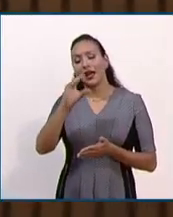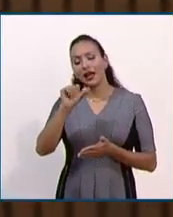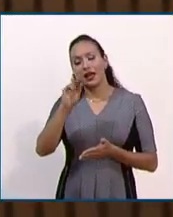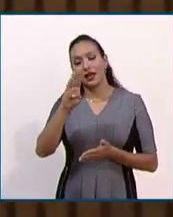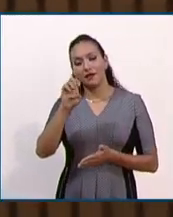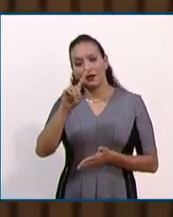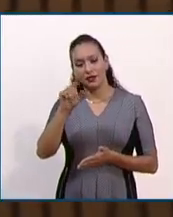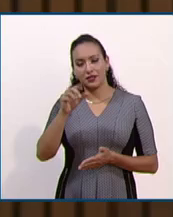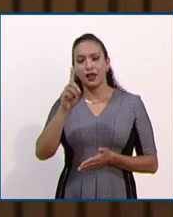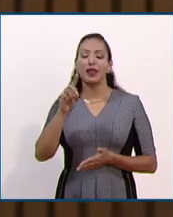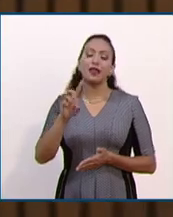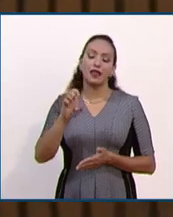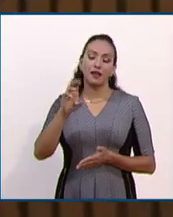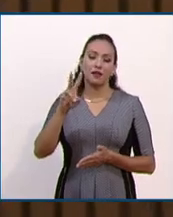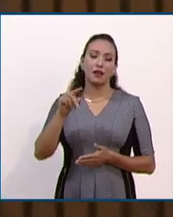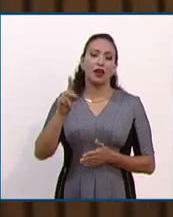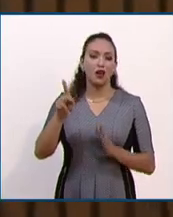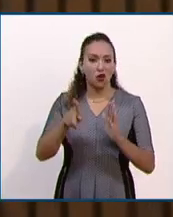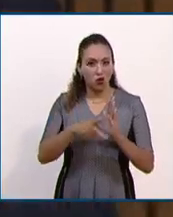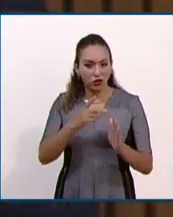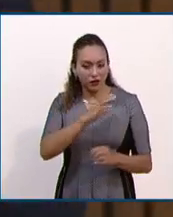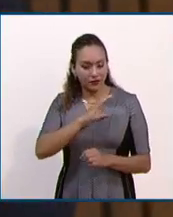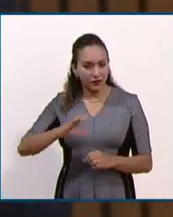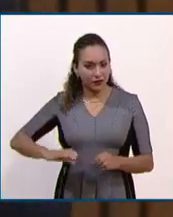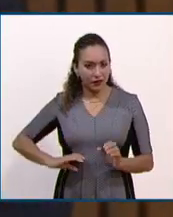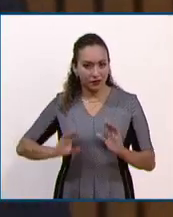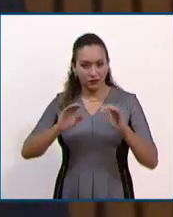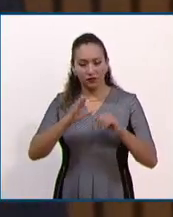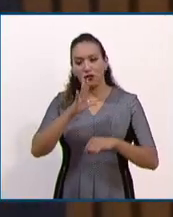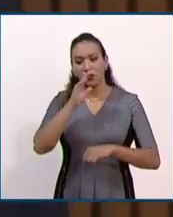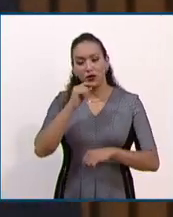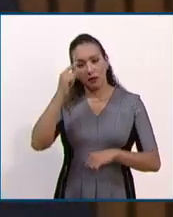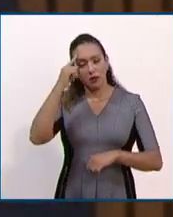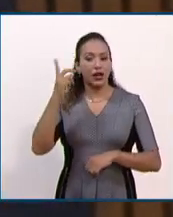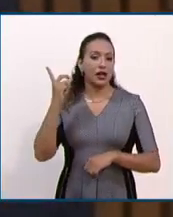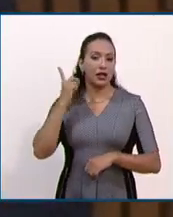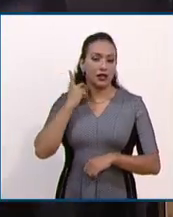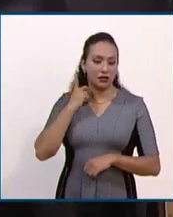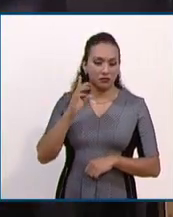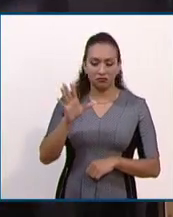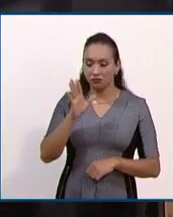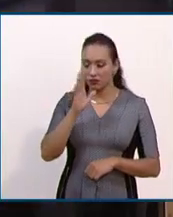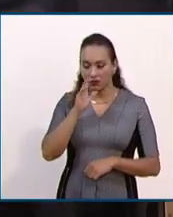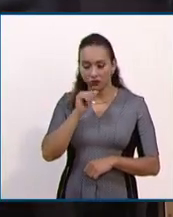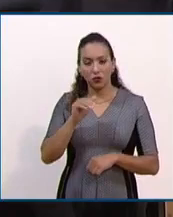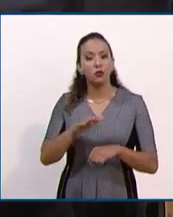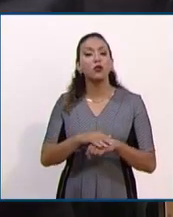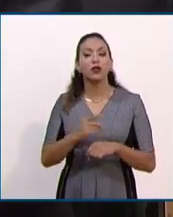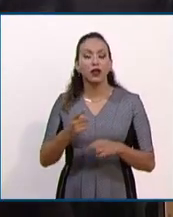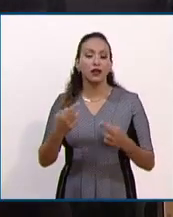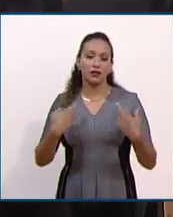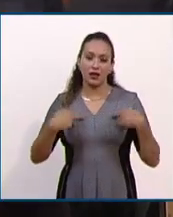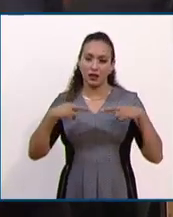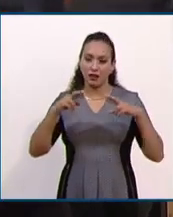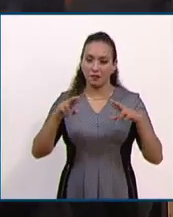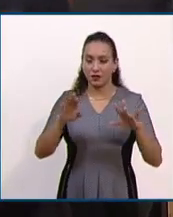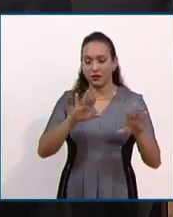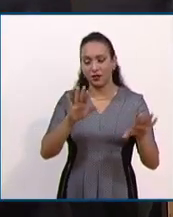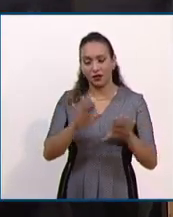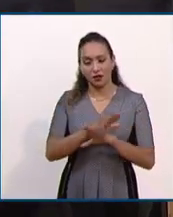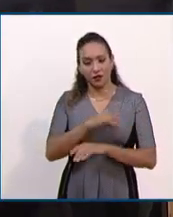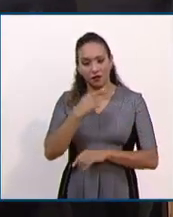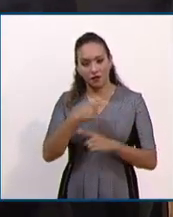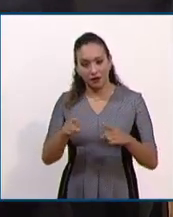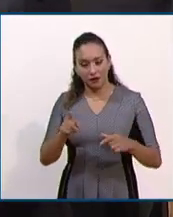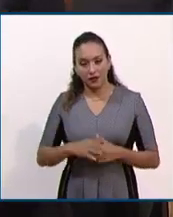es inelegible para ser registrado como candidato del PAN a diputado federal por el principio de representación proporcional.